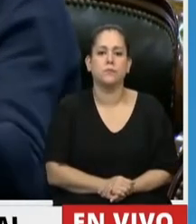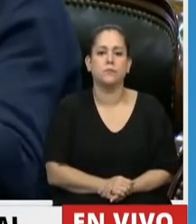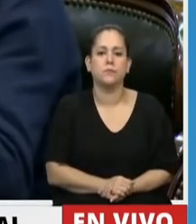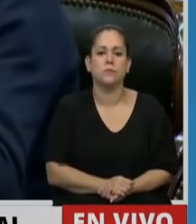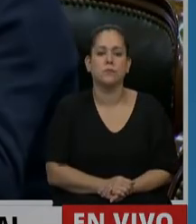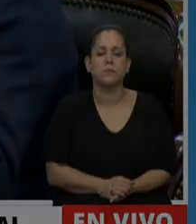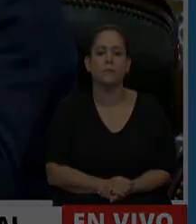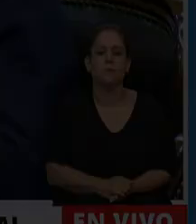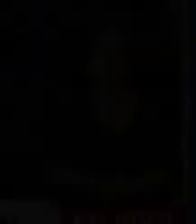Gracias, diputado.